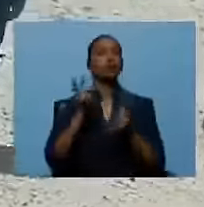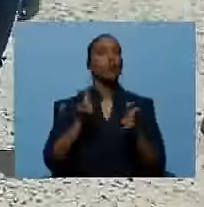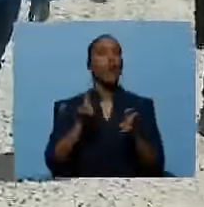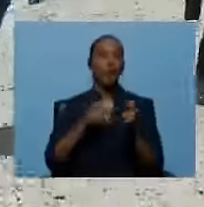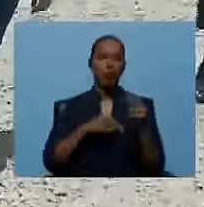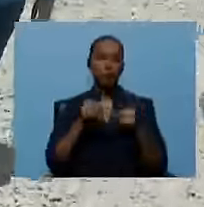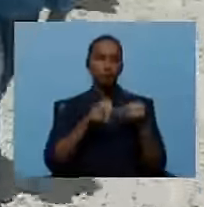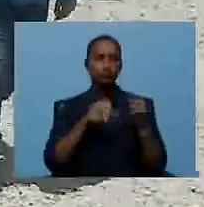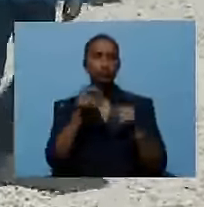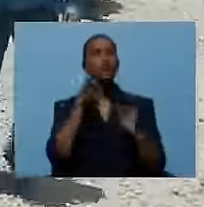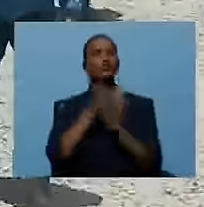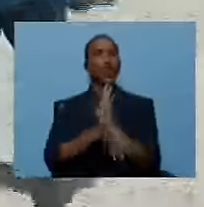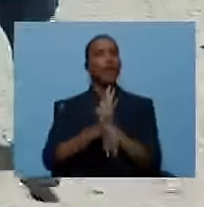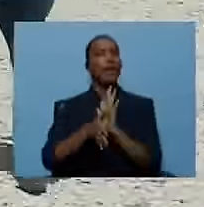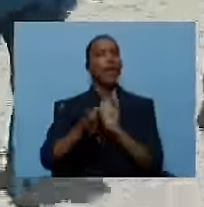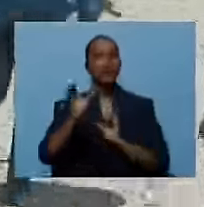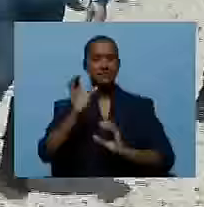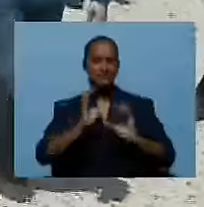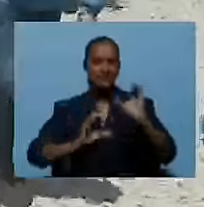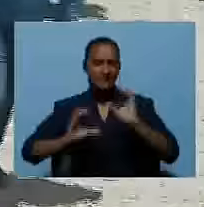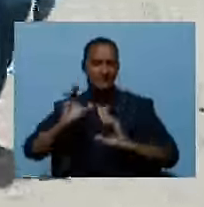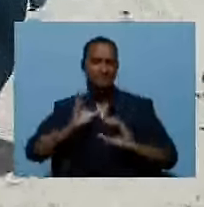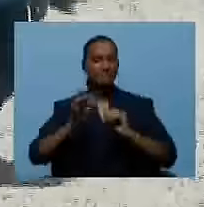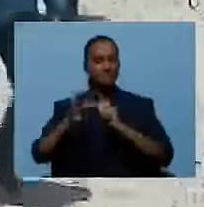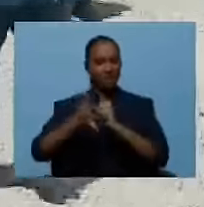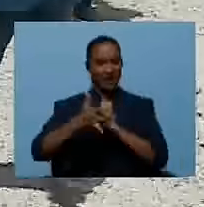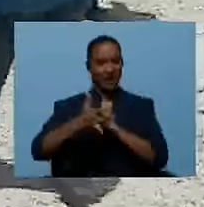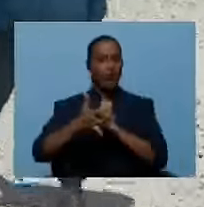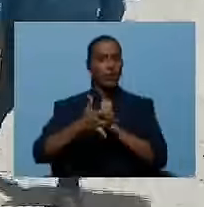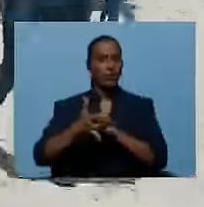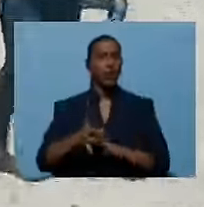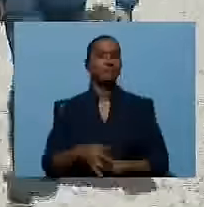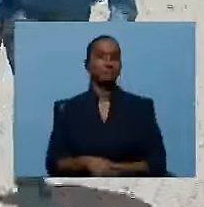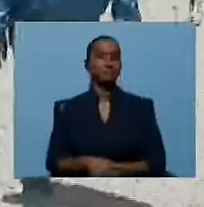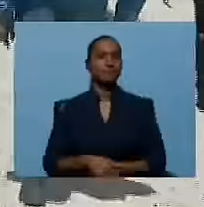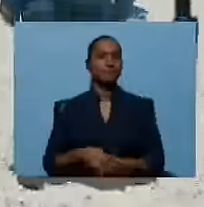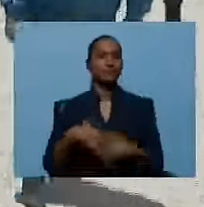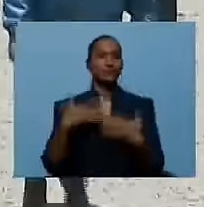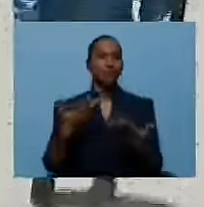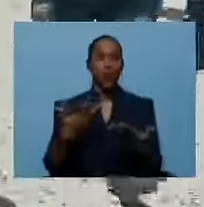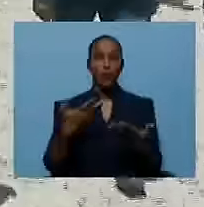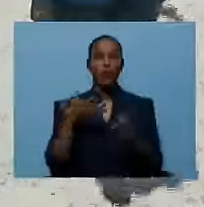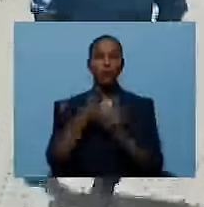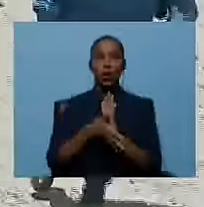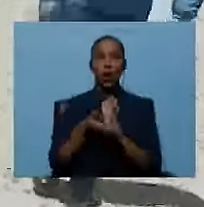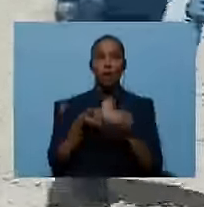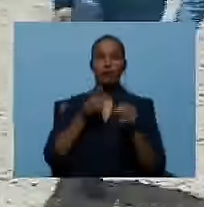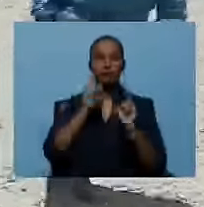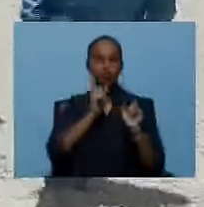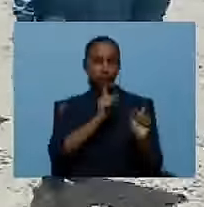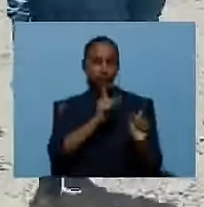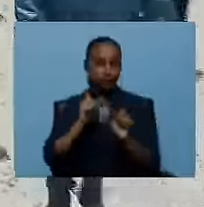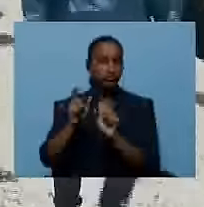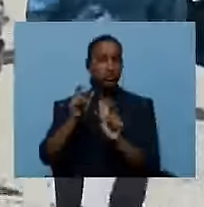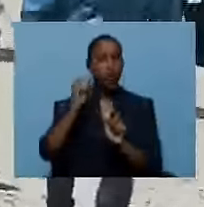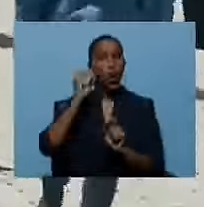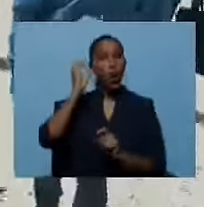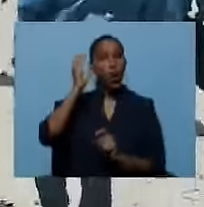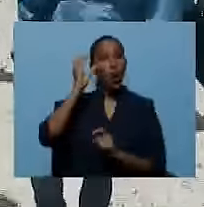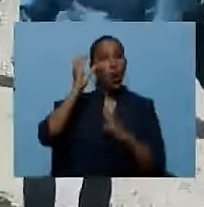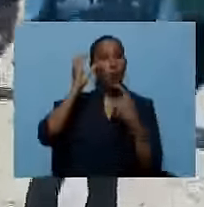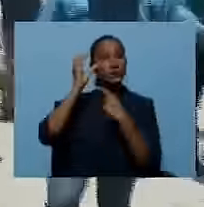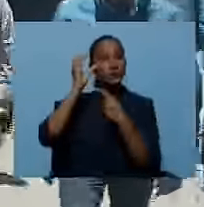y la tecnología nos permita resignificar la creación, la inventiva y el conocimiento al servicio del pueblo